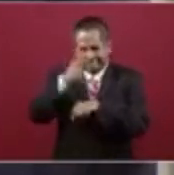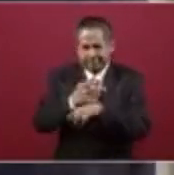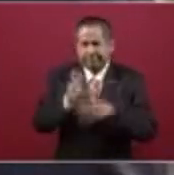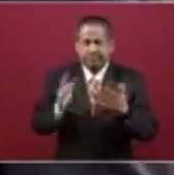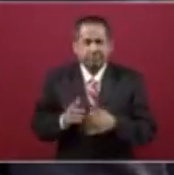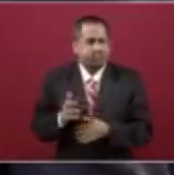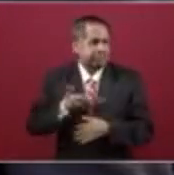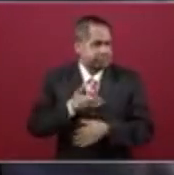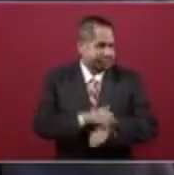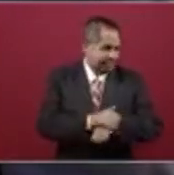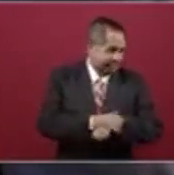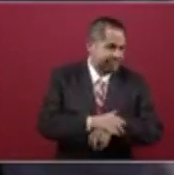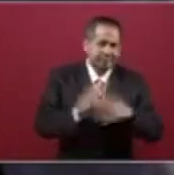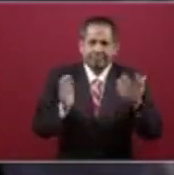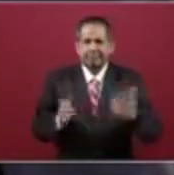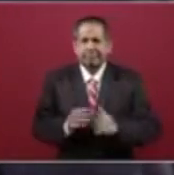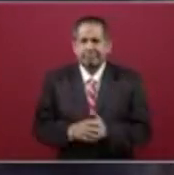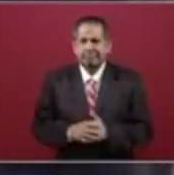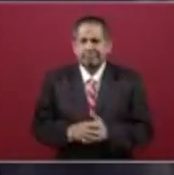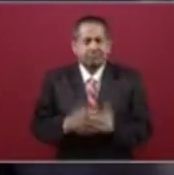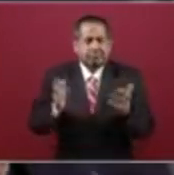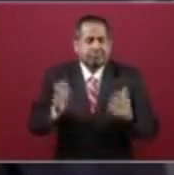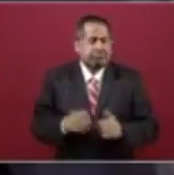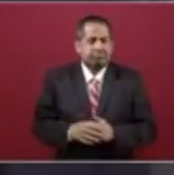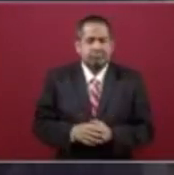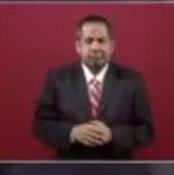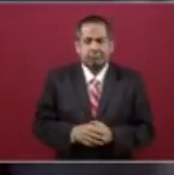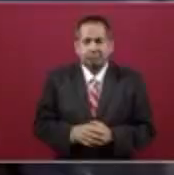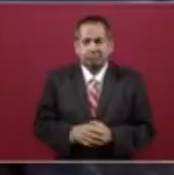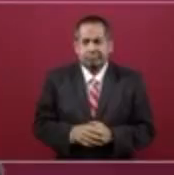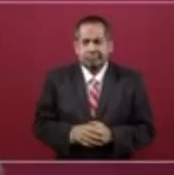Tenemos amigos. O sea,